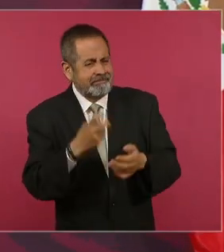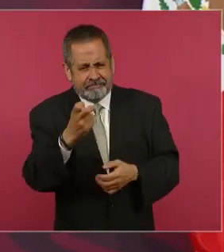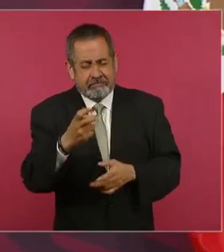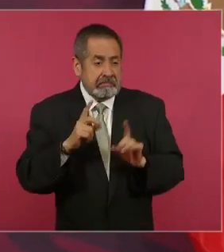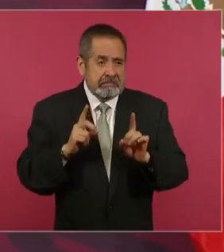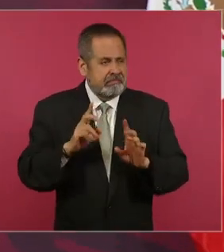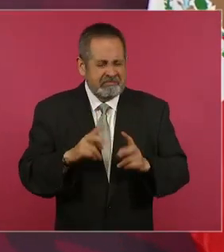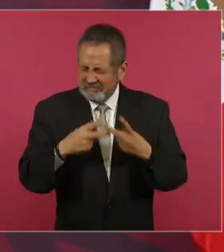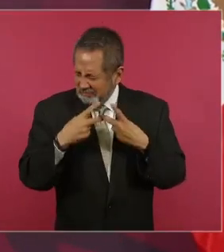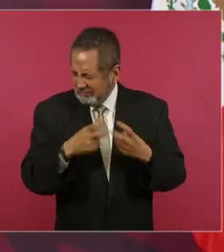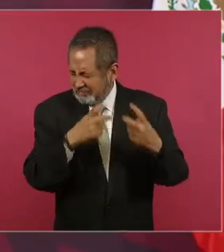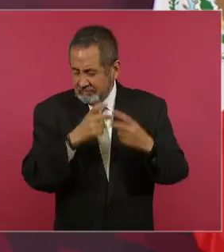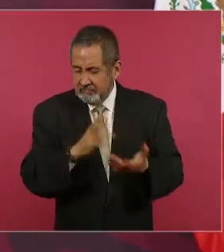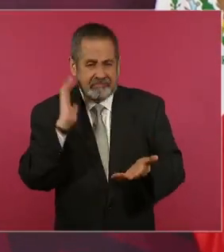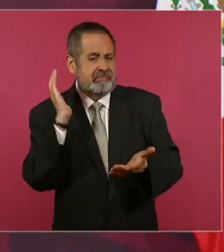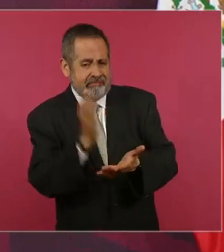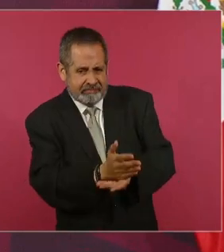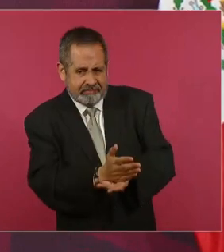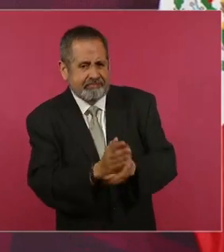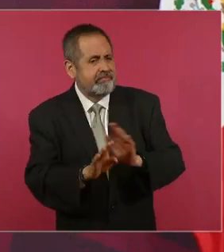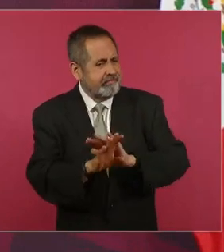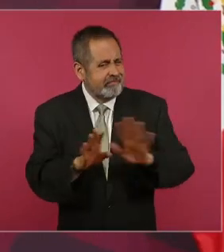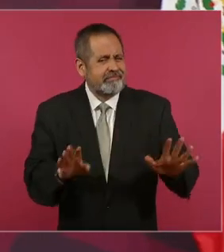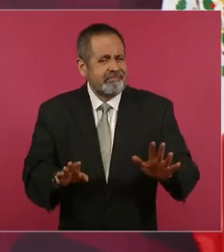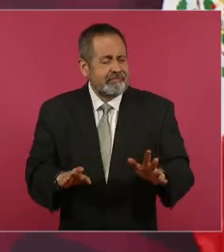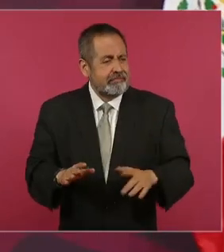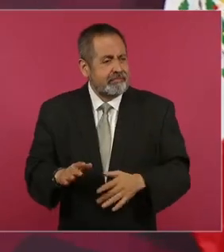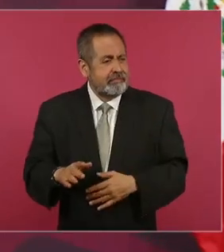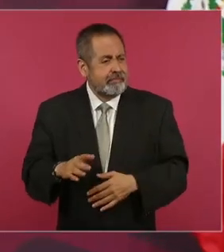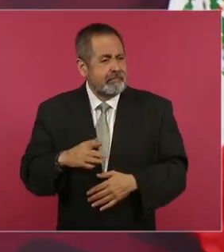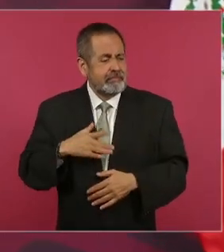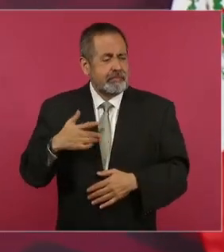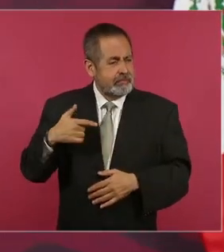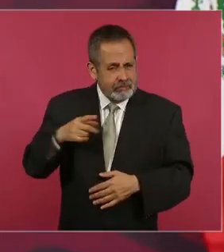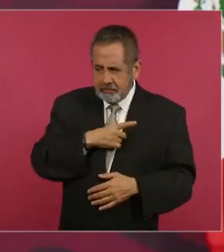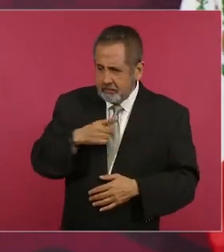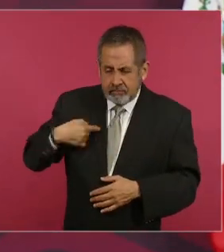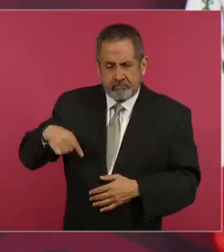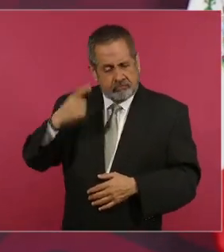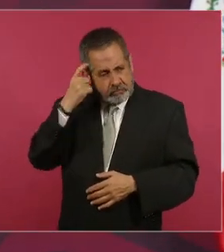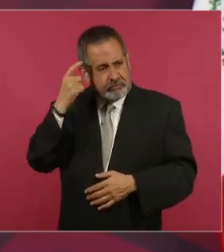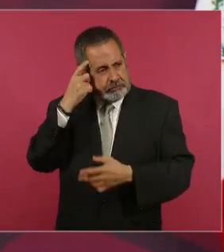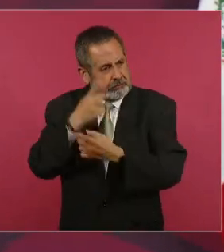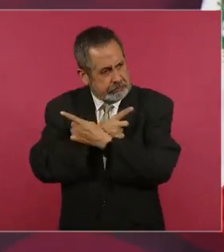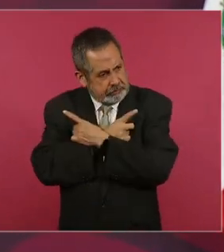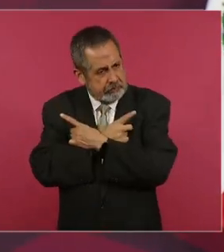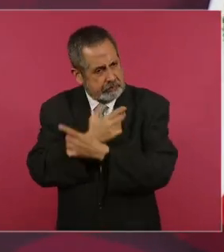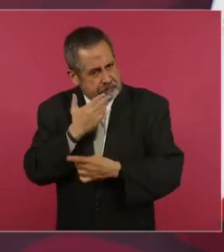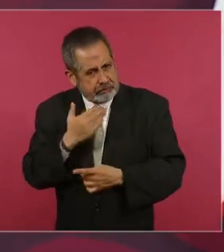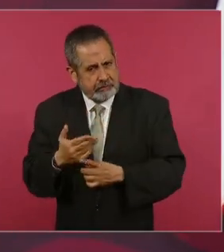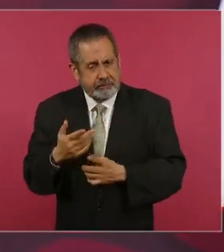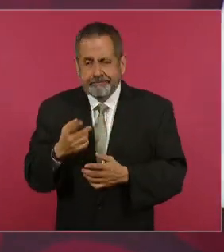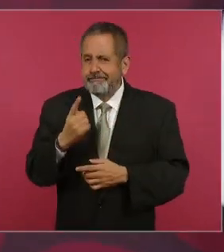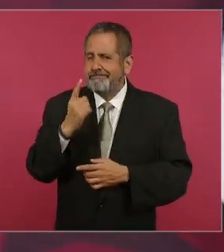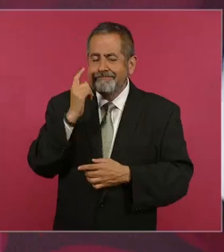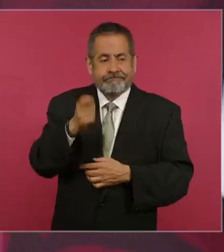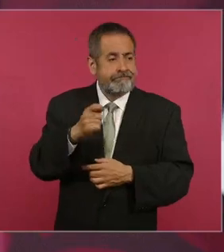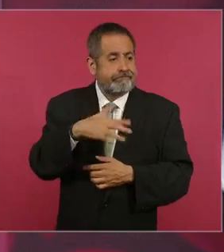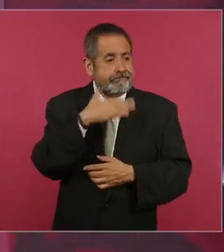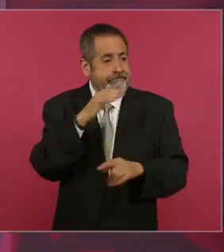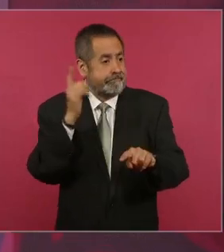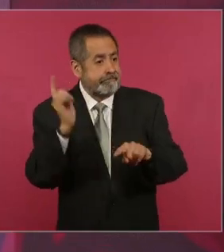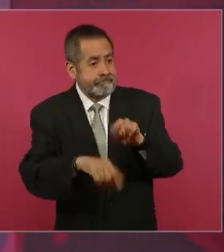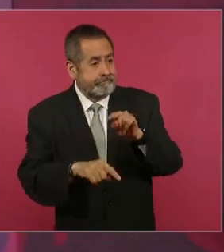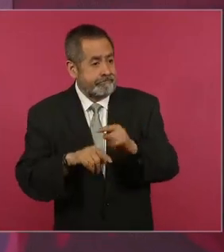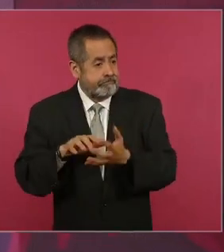Y hay que combatir la corrupción no solo por razones de índole moral, sino porque es